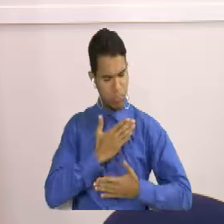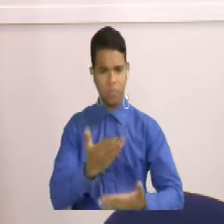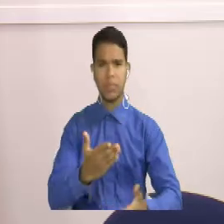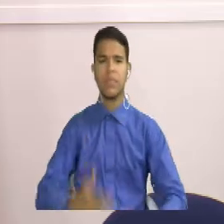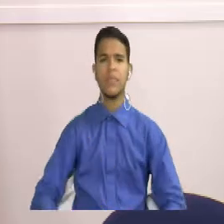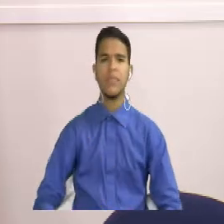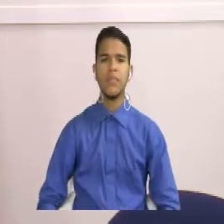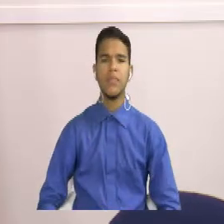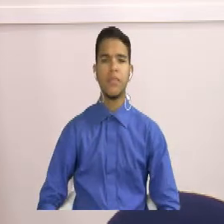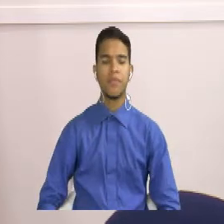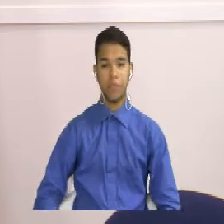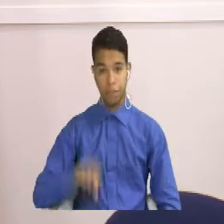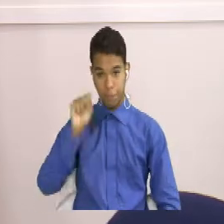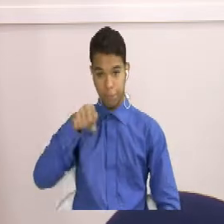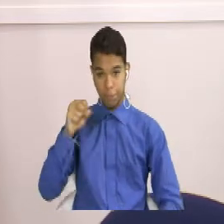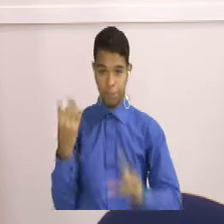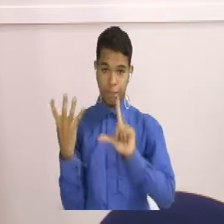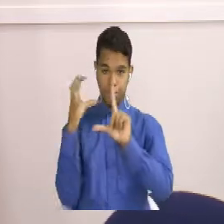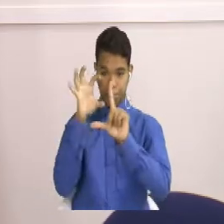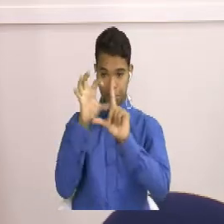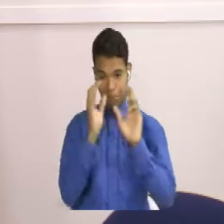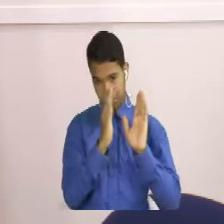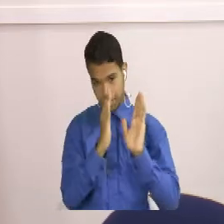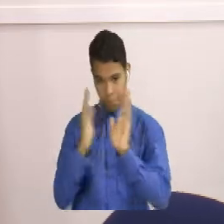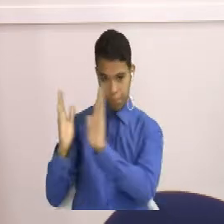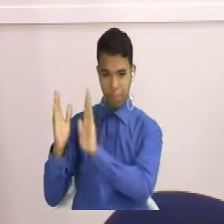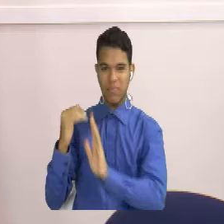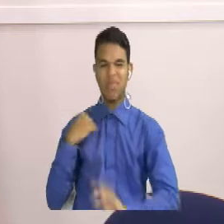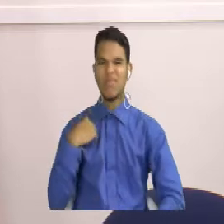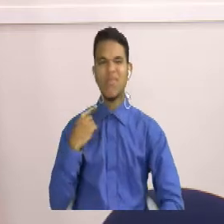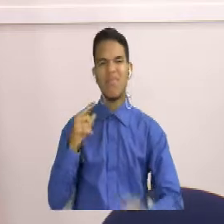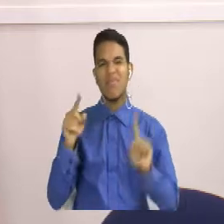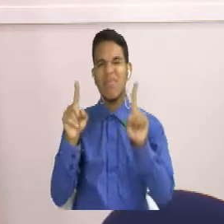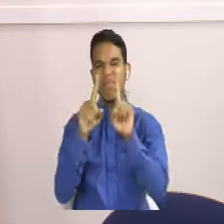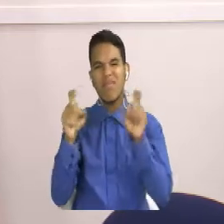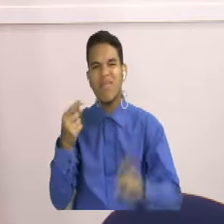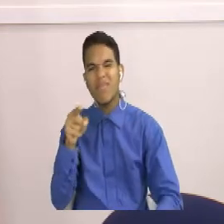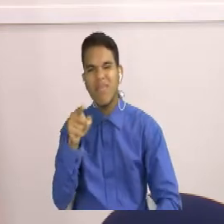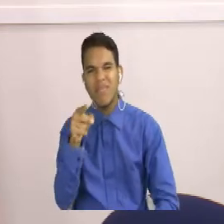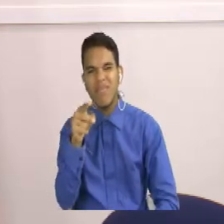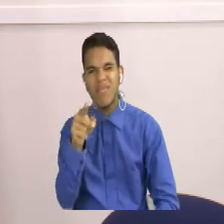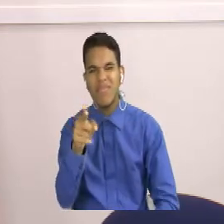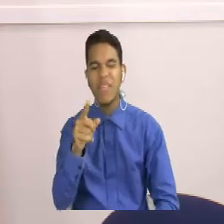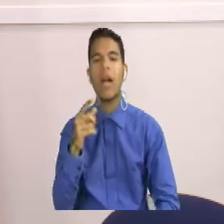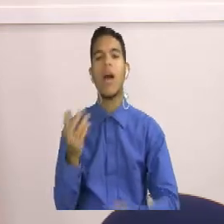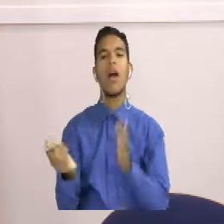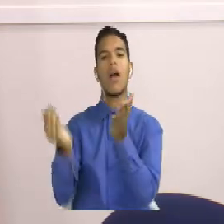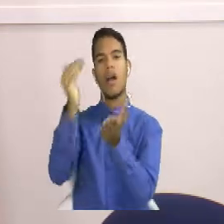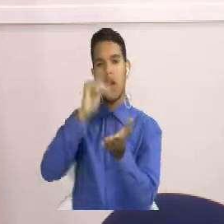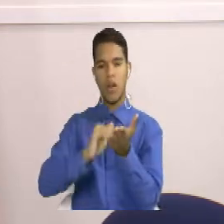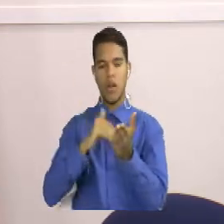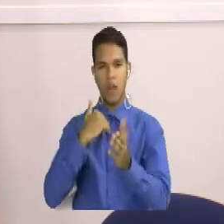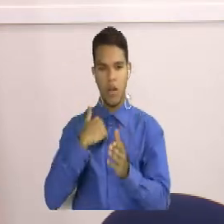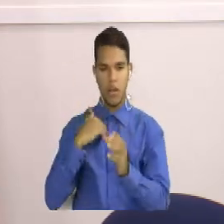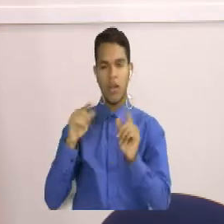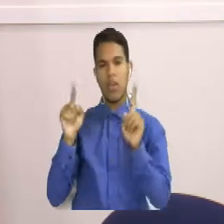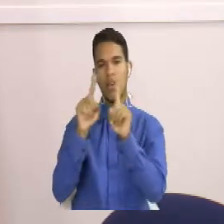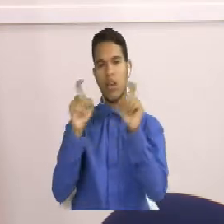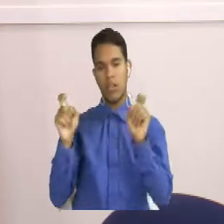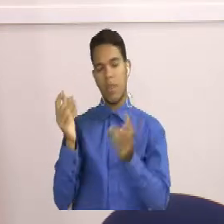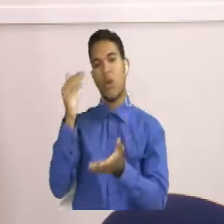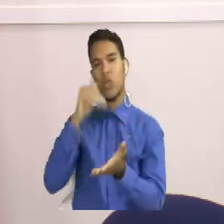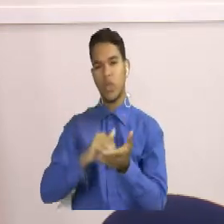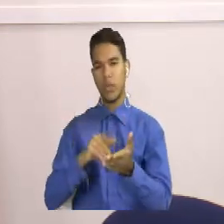vamos a ver la nota de Dermapen para que ustedes sepan de qué estamos hablando y enseguida procedemos nuevamente a tratar el tema para que ustedes tengan